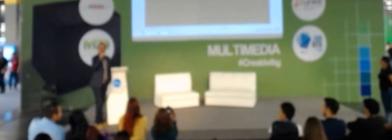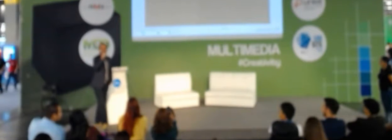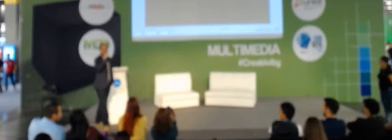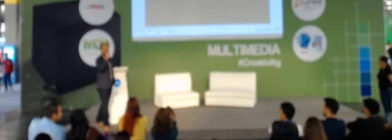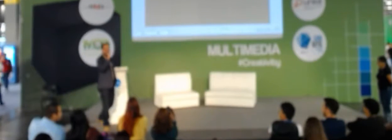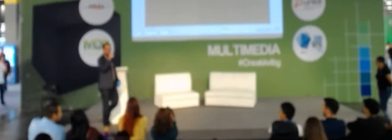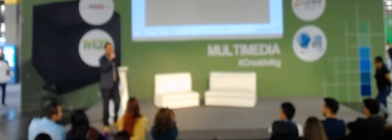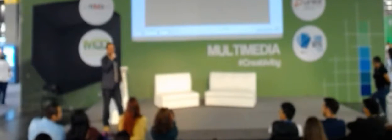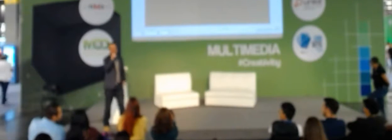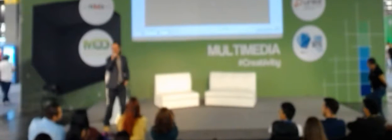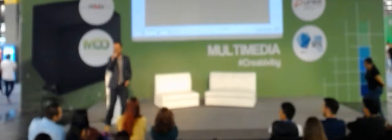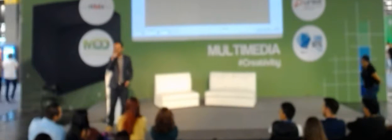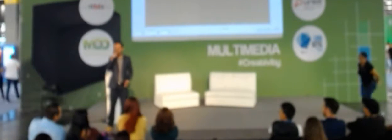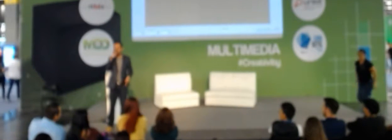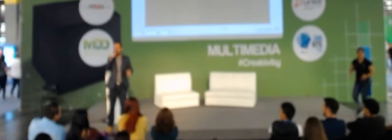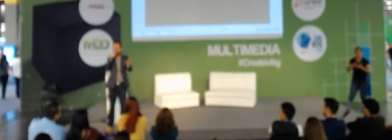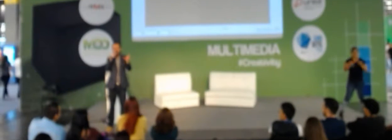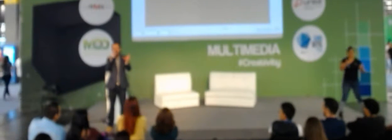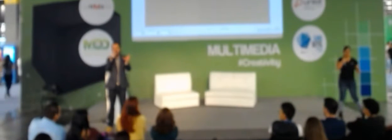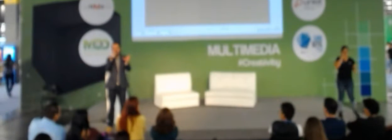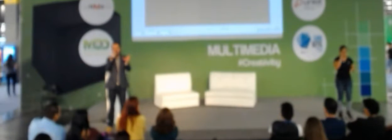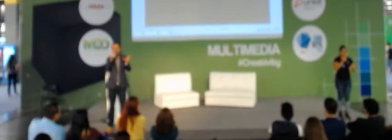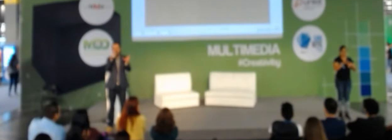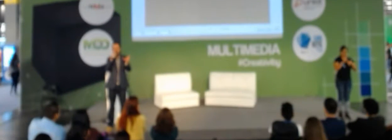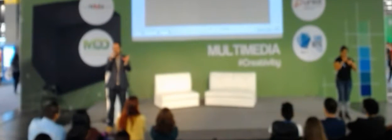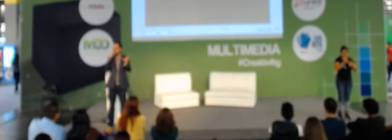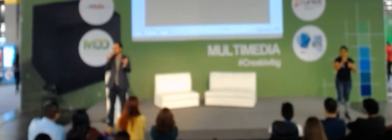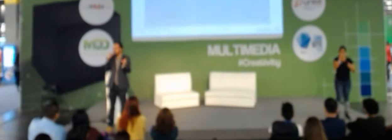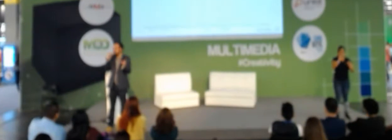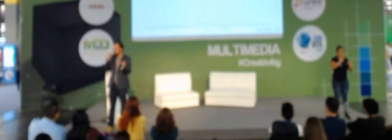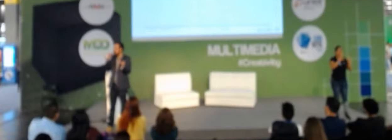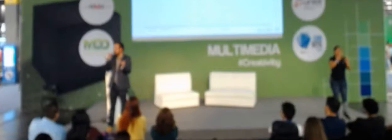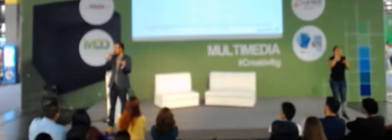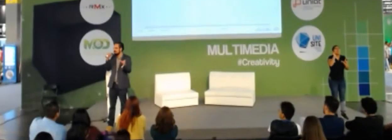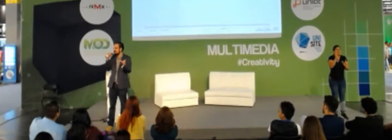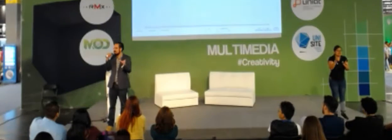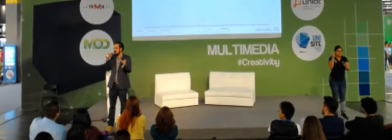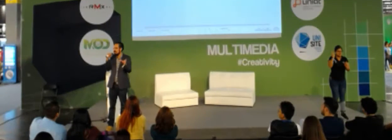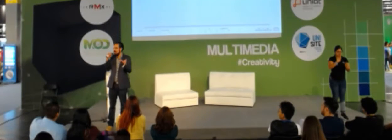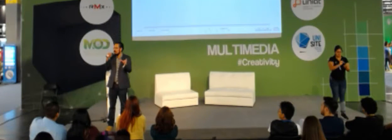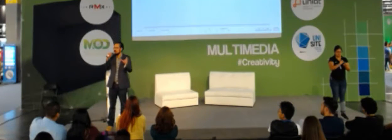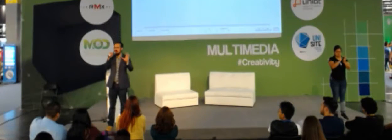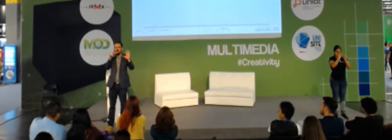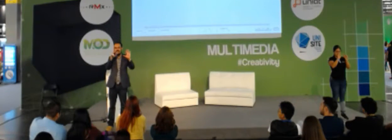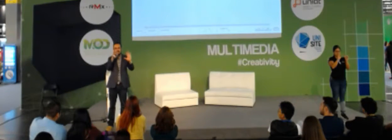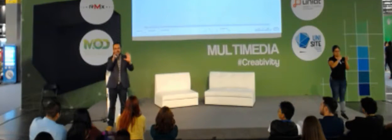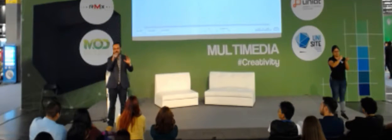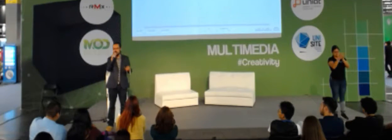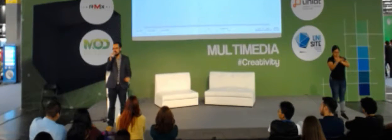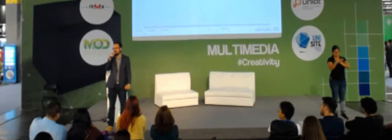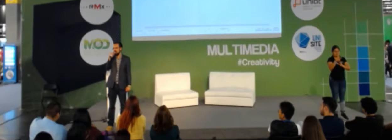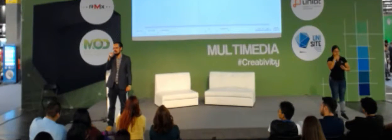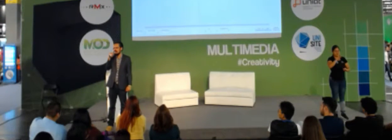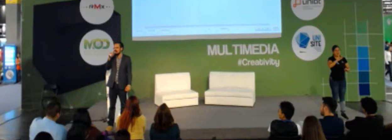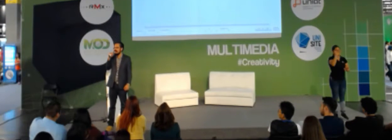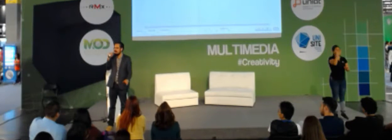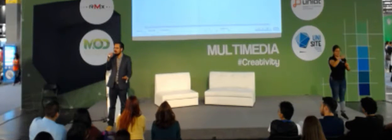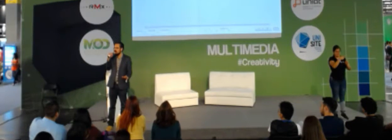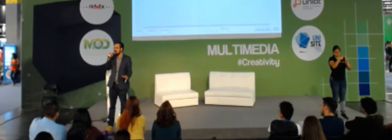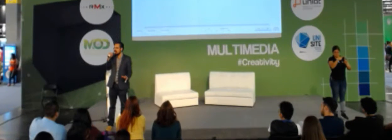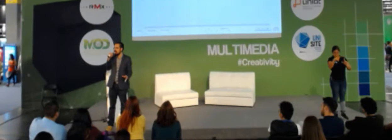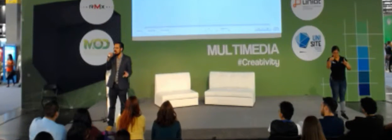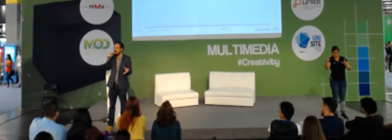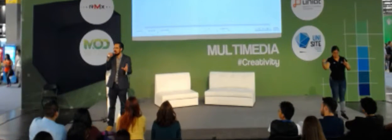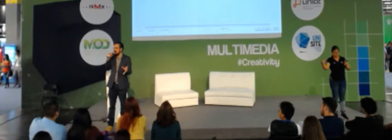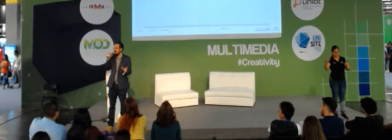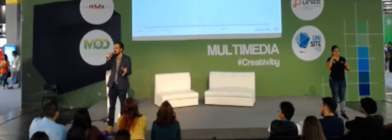Ahora quiero presentarles un fragmento de lo que es Juventud Sorda. Son 10 episodios, cada episodio